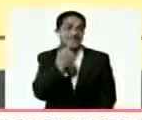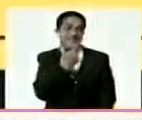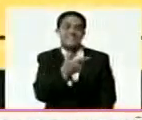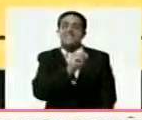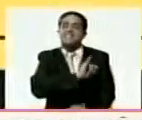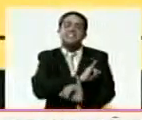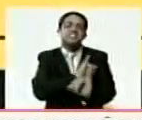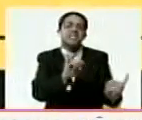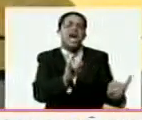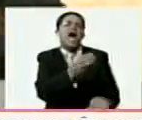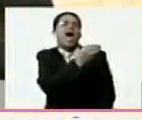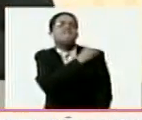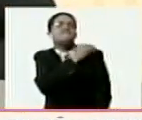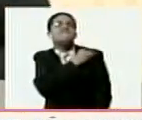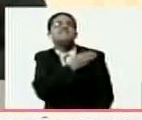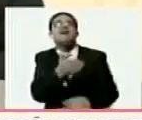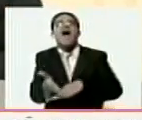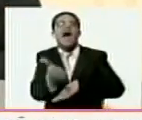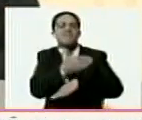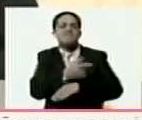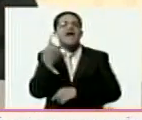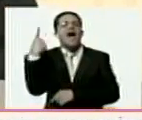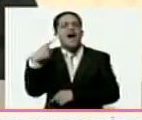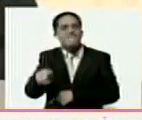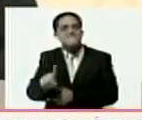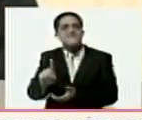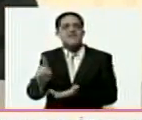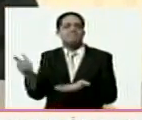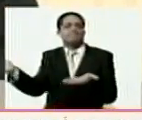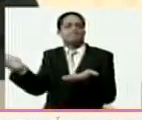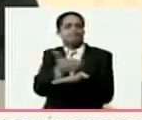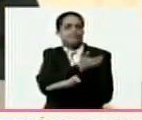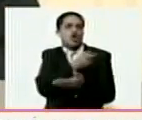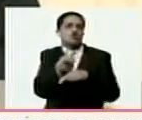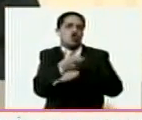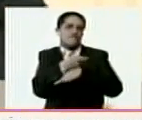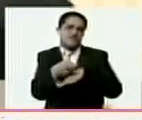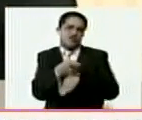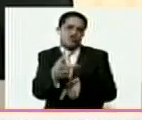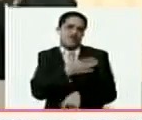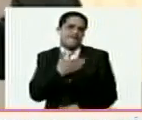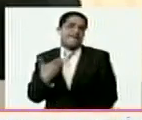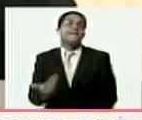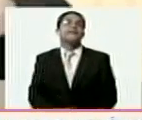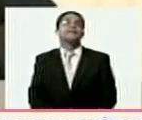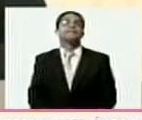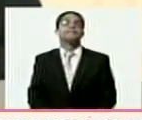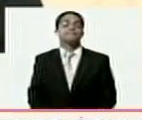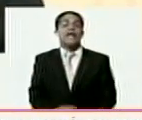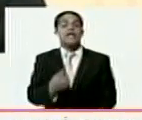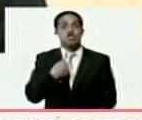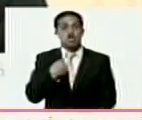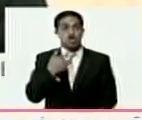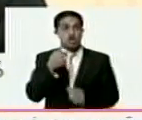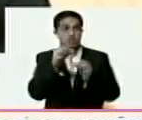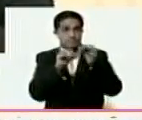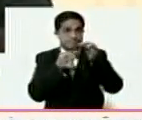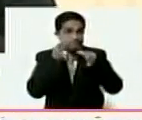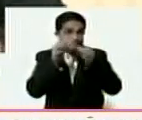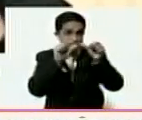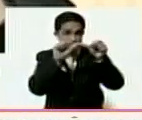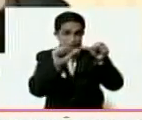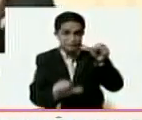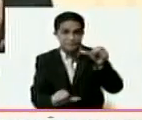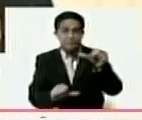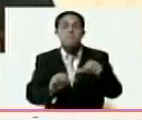ya que había una operación golpista en Venezuela. Traigo a colación esto porque ha